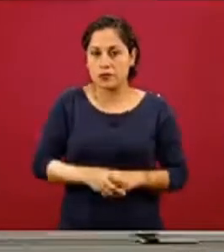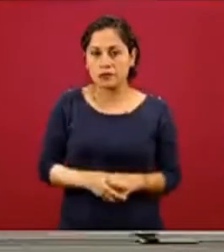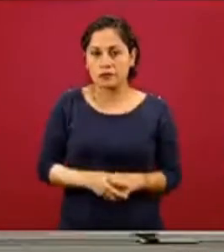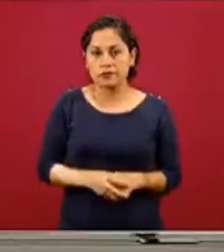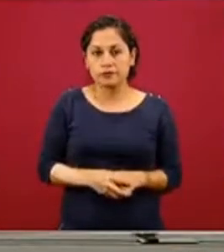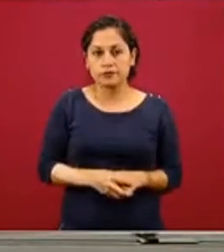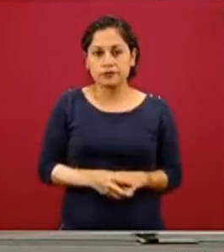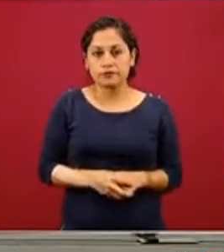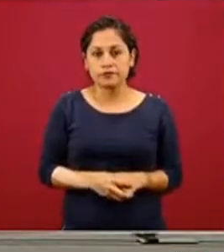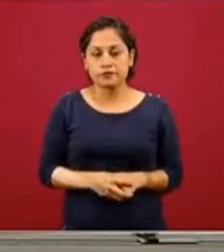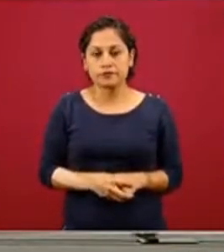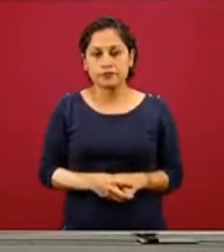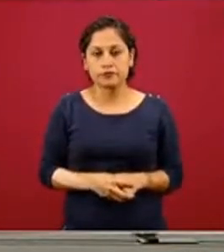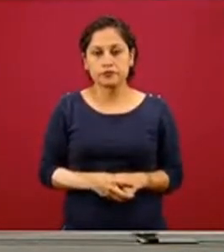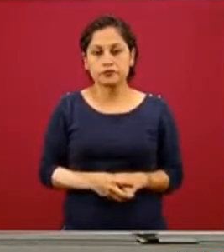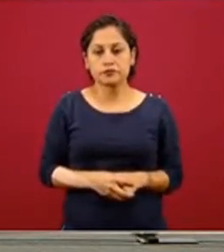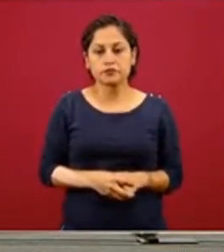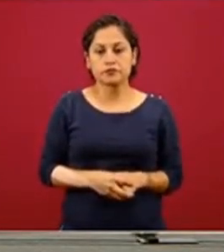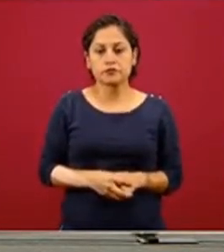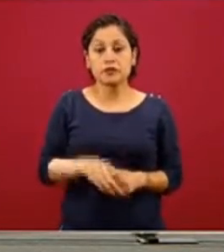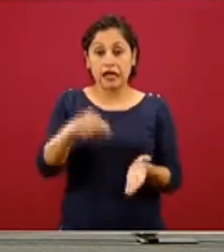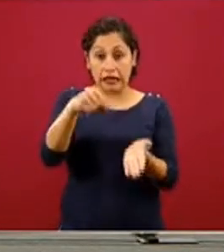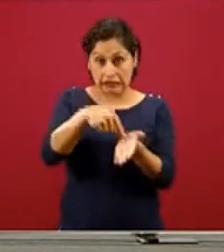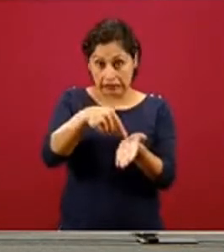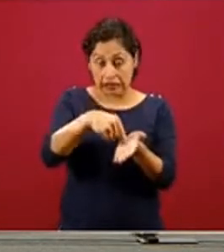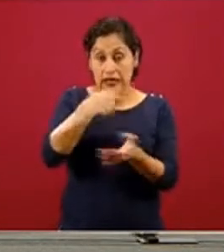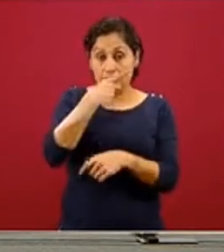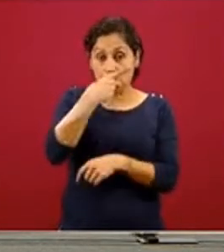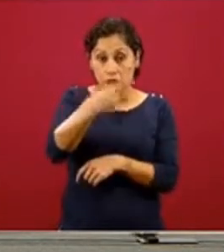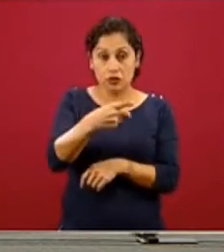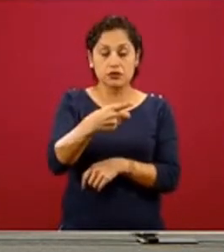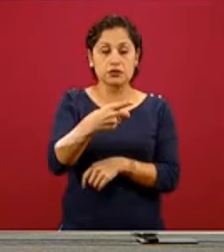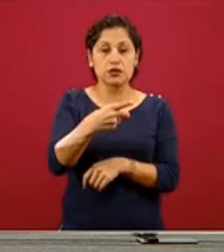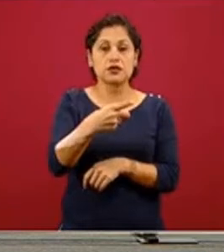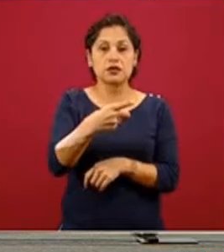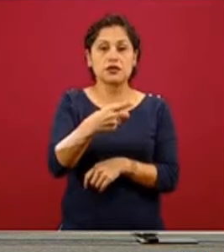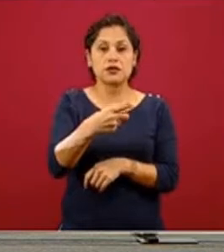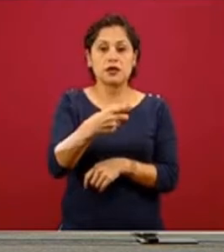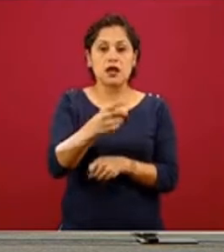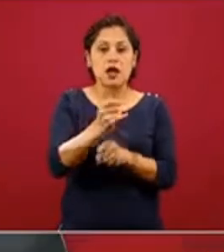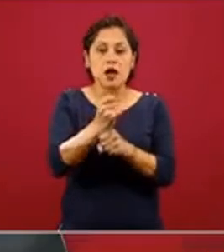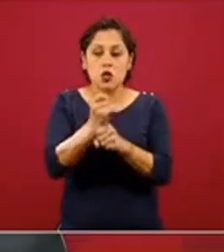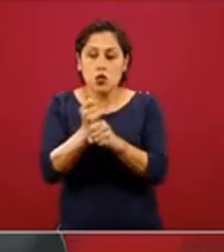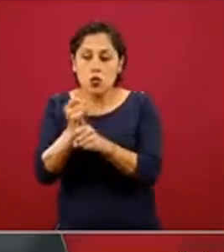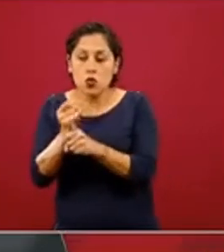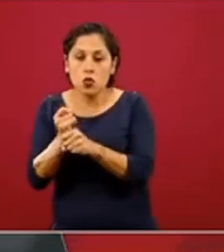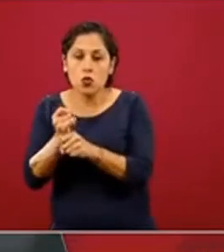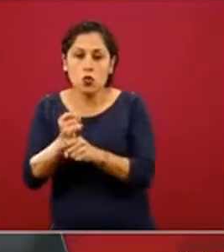que aporta esta publicación es que hace un análisis de la efectividad a nivel